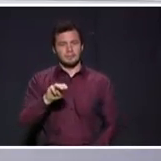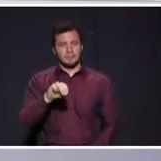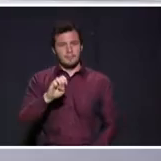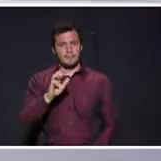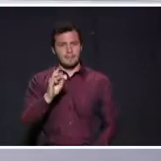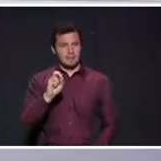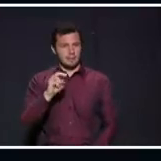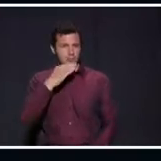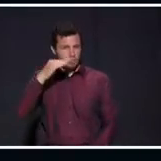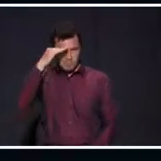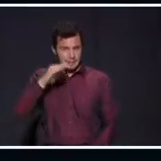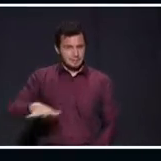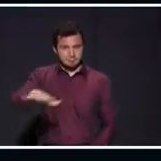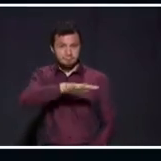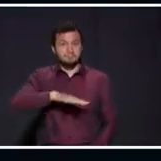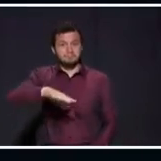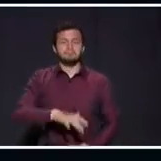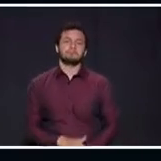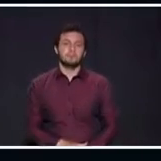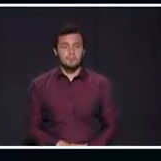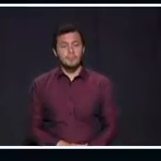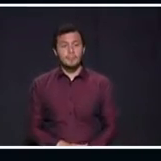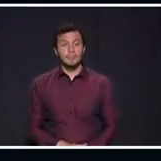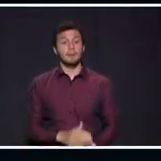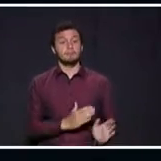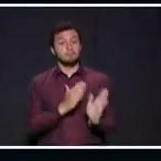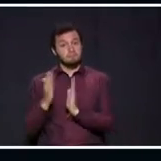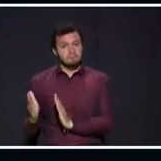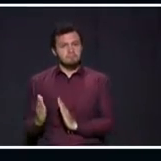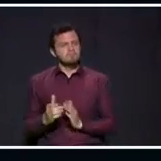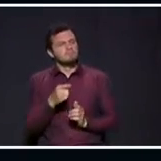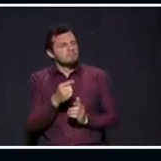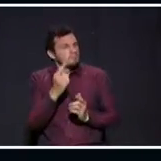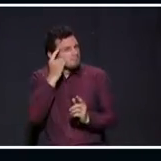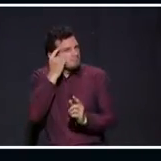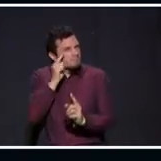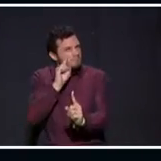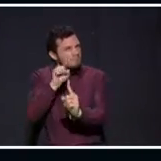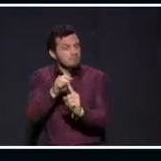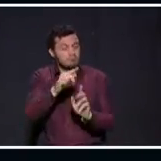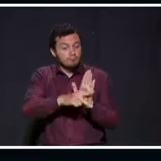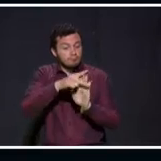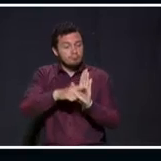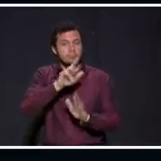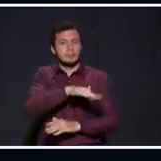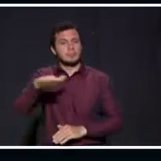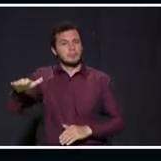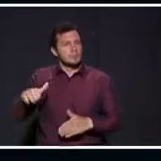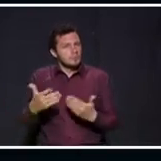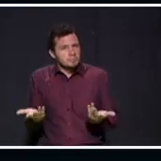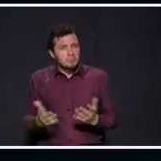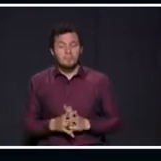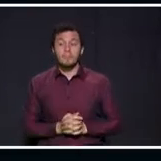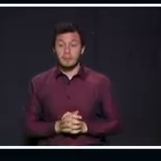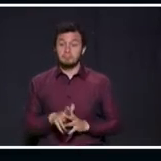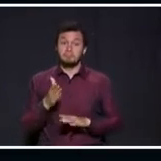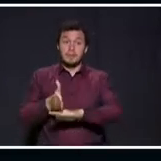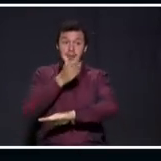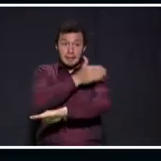de antioquia óscar en la campaña anterior ratifique la posición que había que hacer el